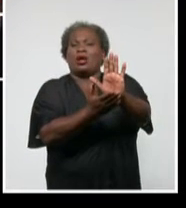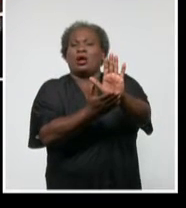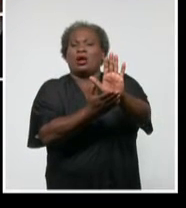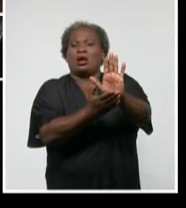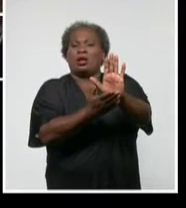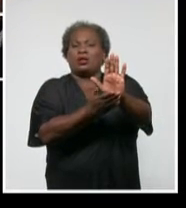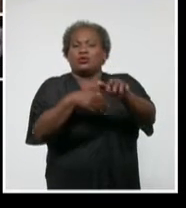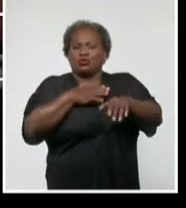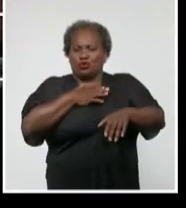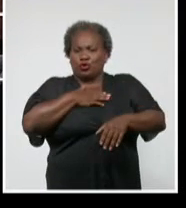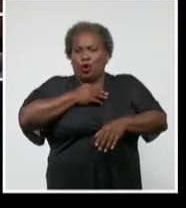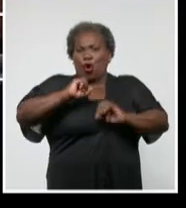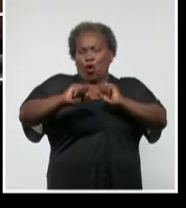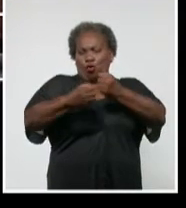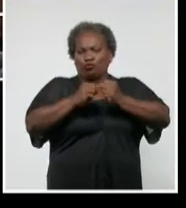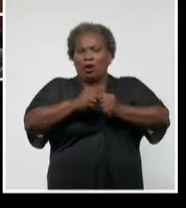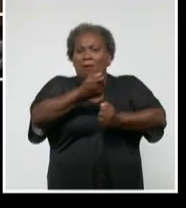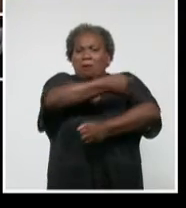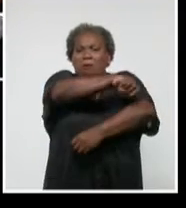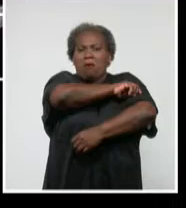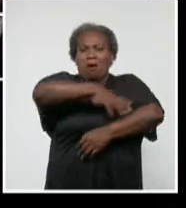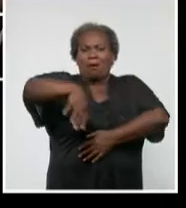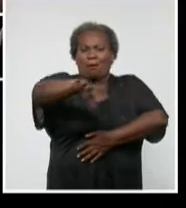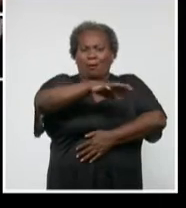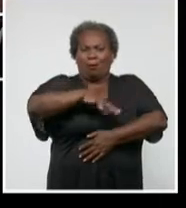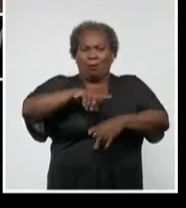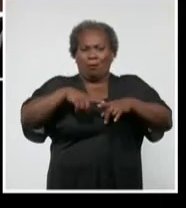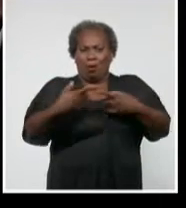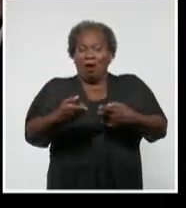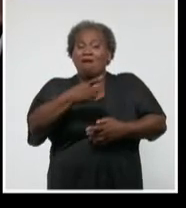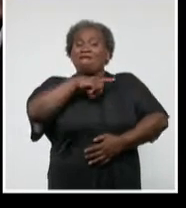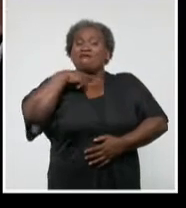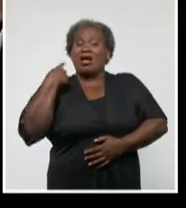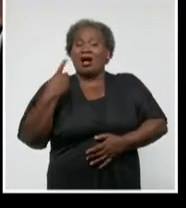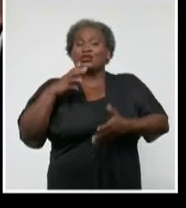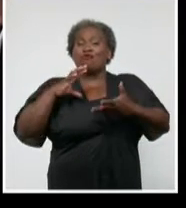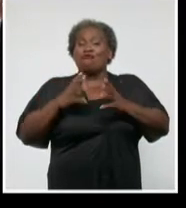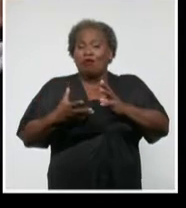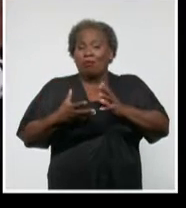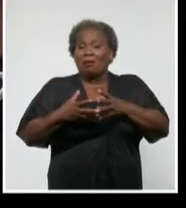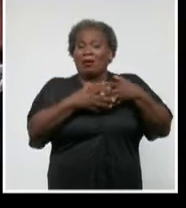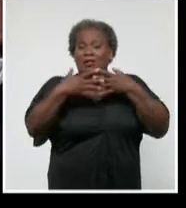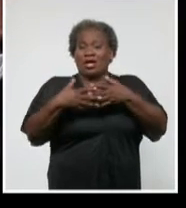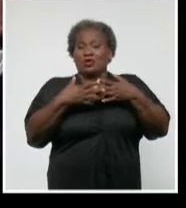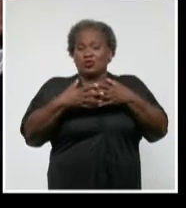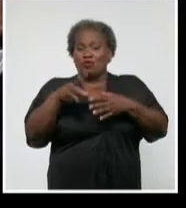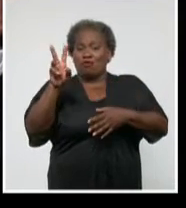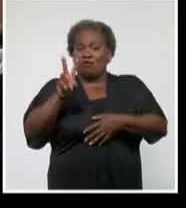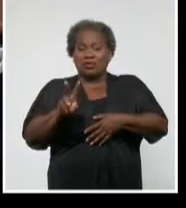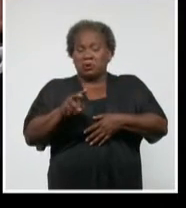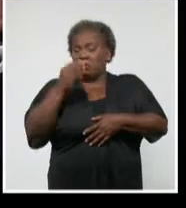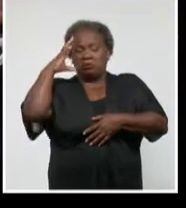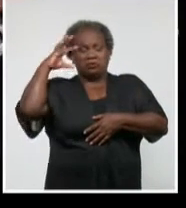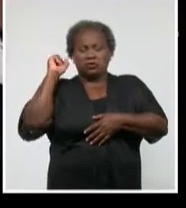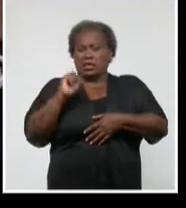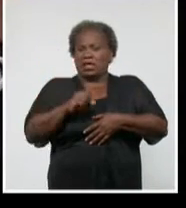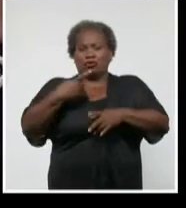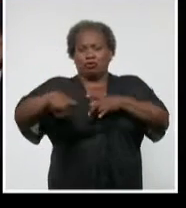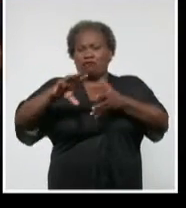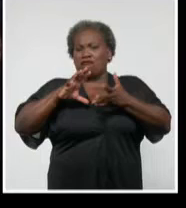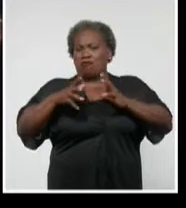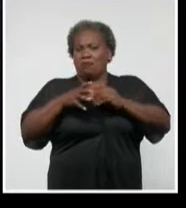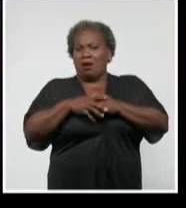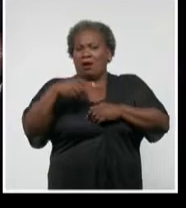controlamos a ese pueblo. ¿Por qué? Porque el fracaso de la estrategia de Estados Unidos en Venezuela no se puede explicar de otra manera. O sea,